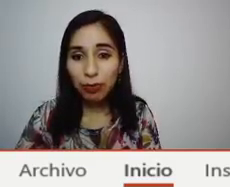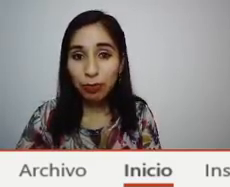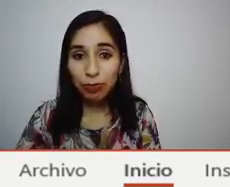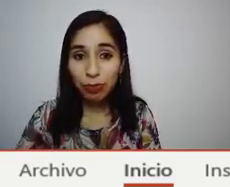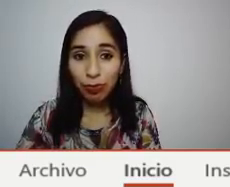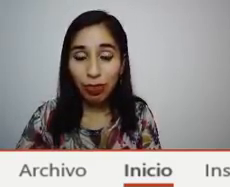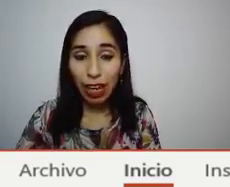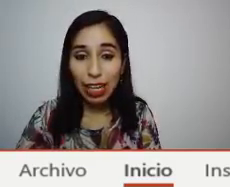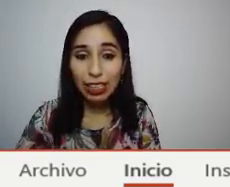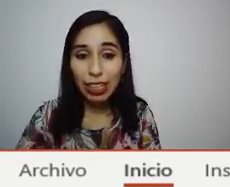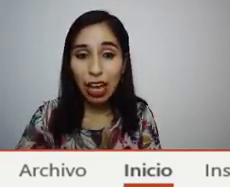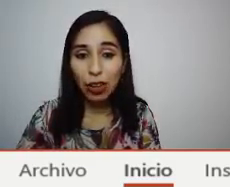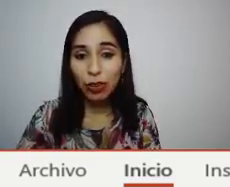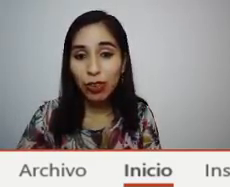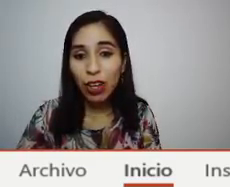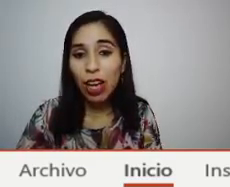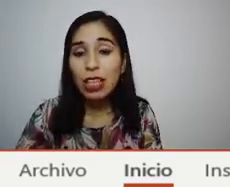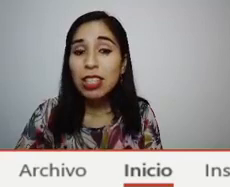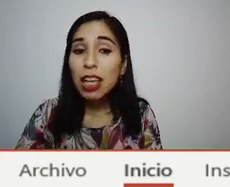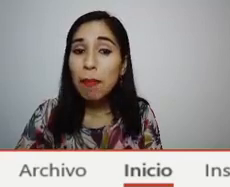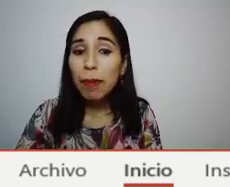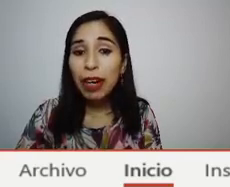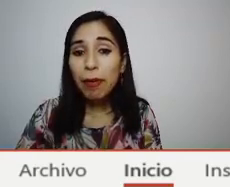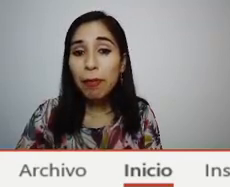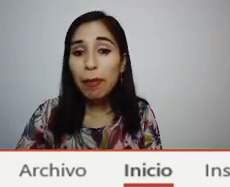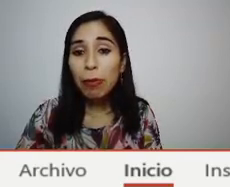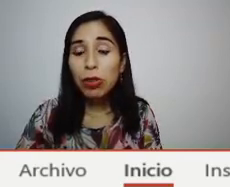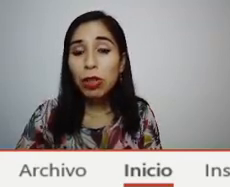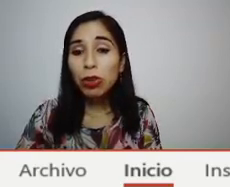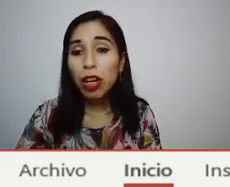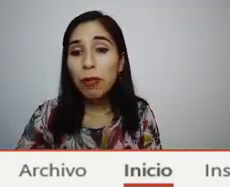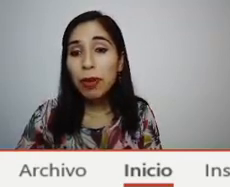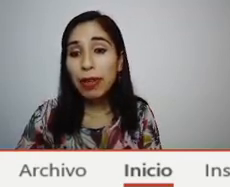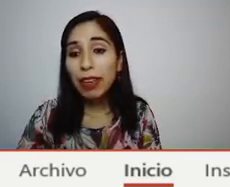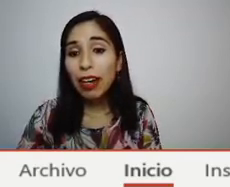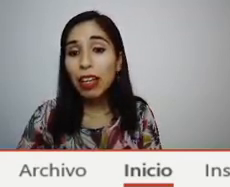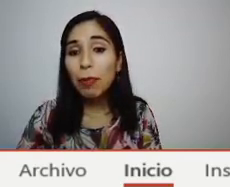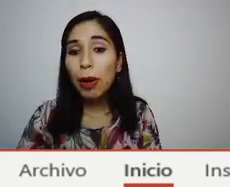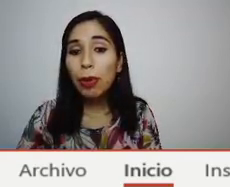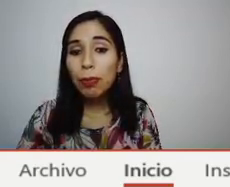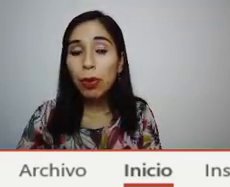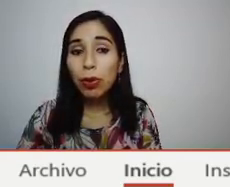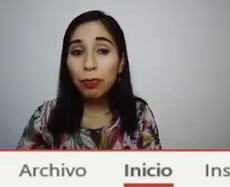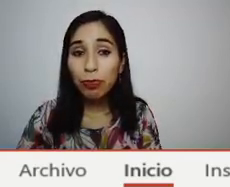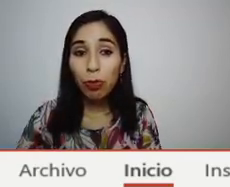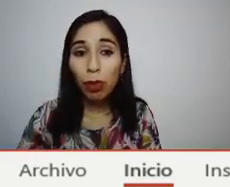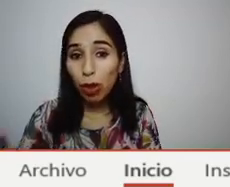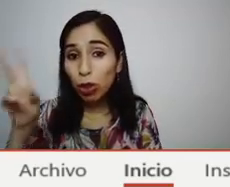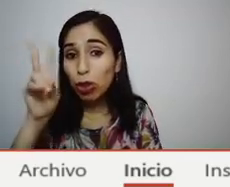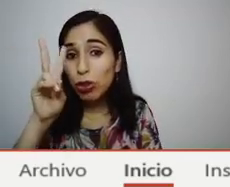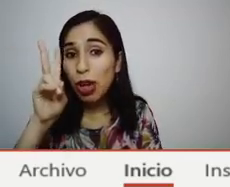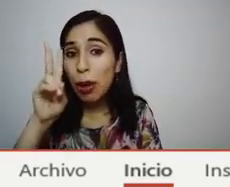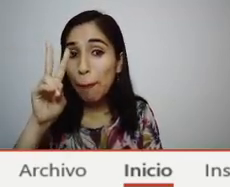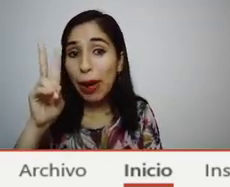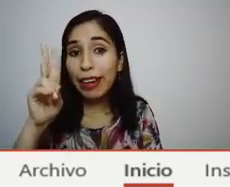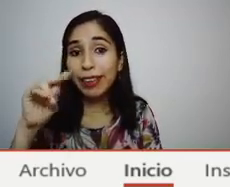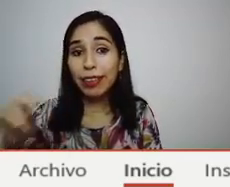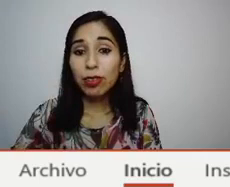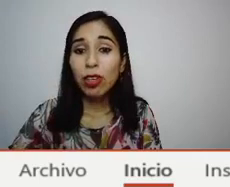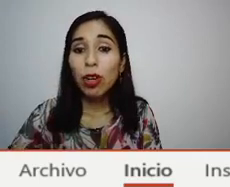lado este lado siempre vamos a encontrar mi ventana de power point dos